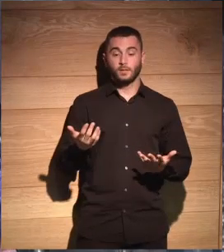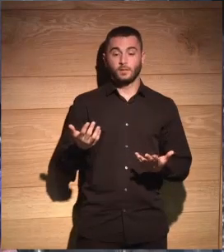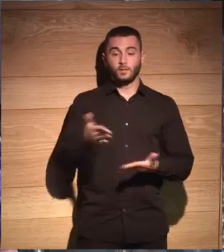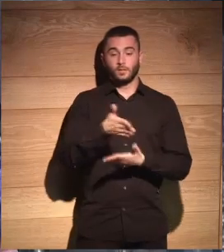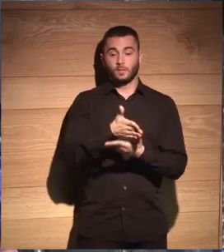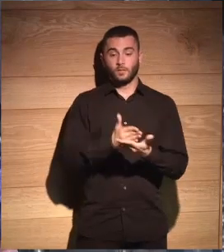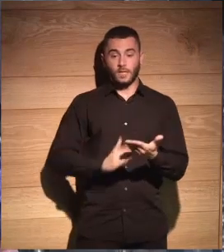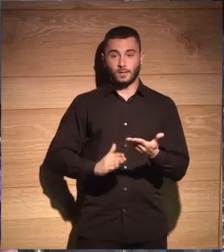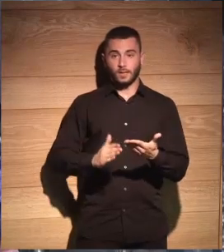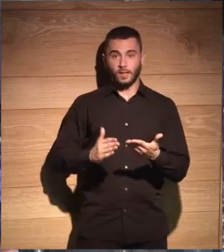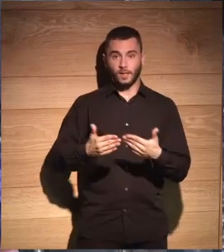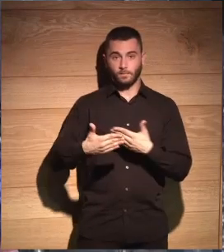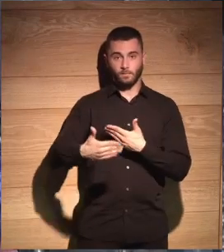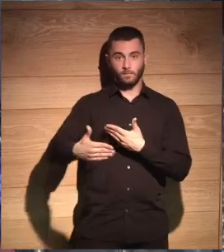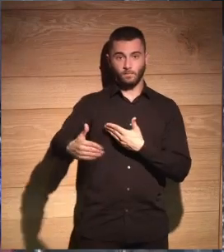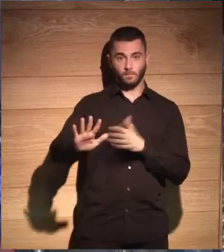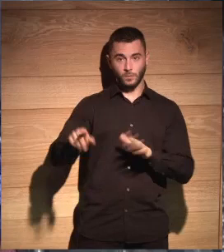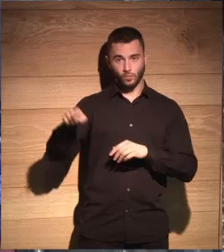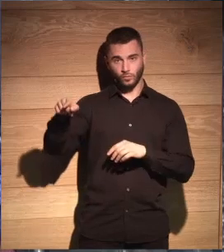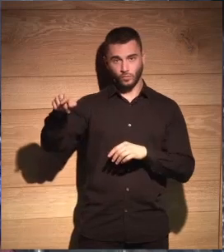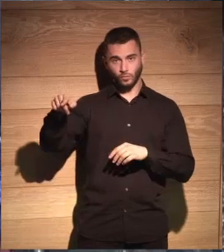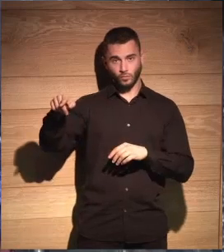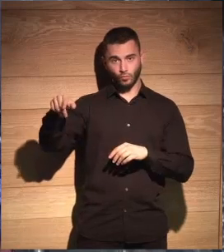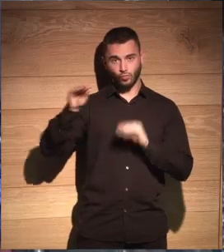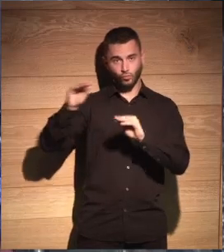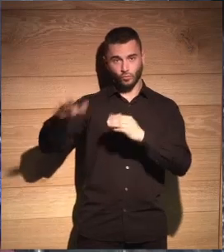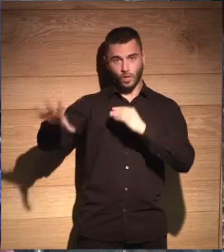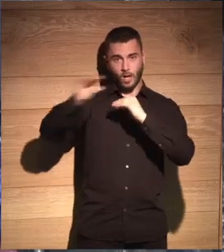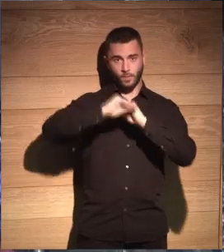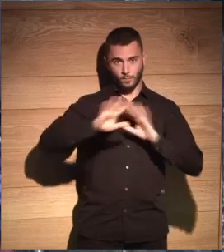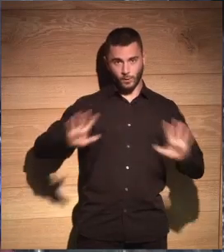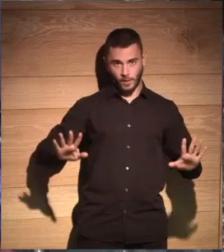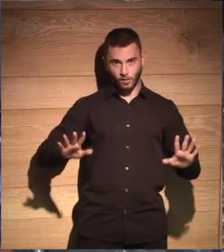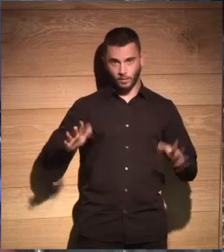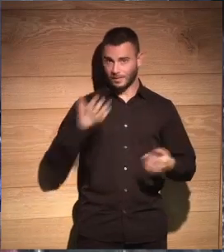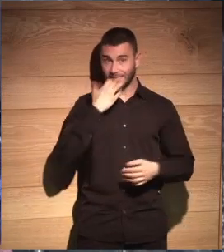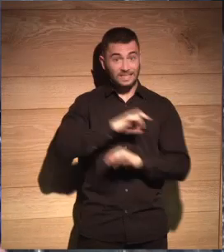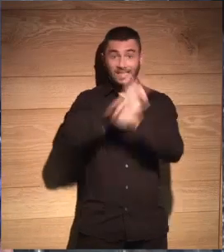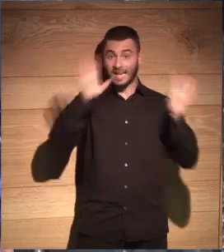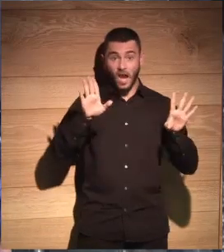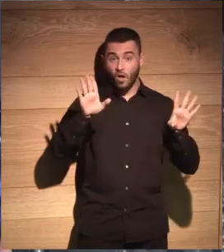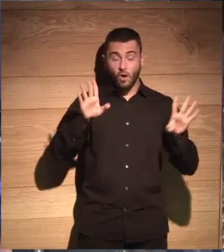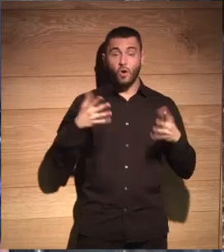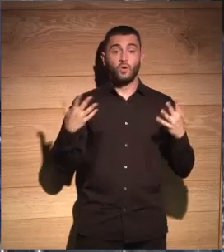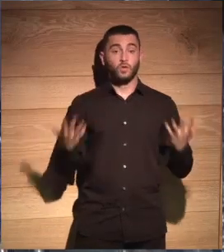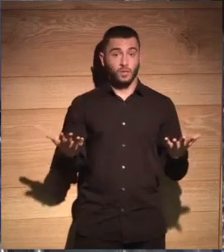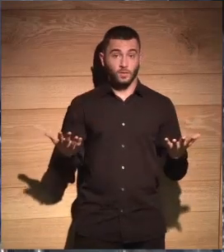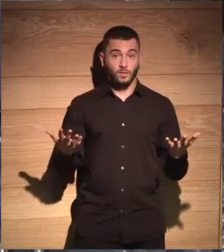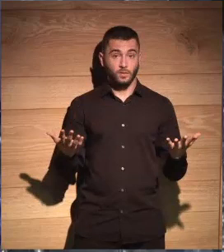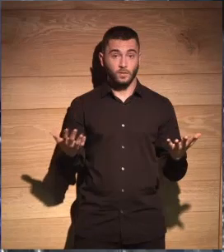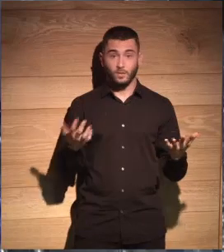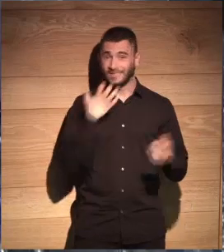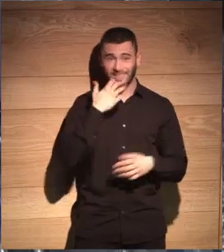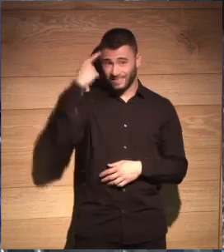también su aportación. Entonces, una vez que tienes eso claro, a no ser que des con que te encuentres